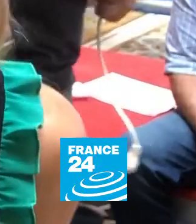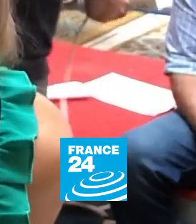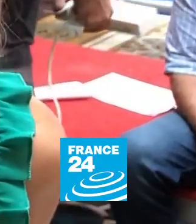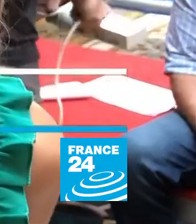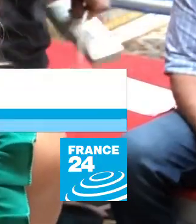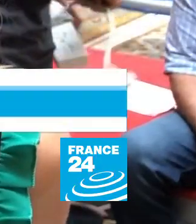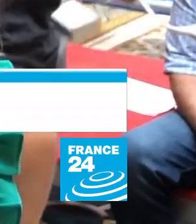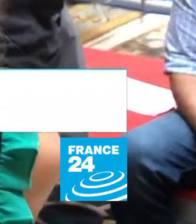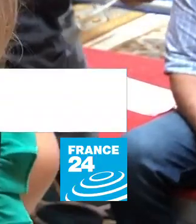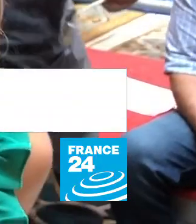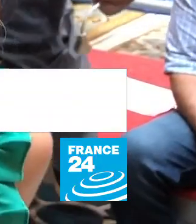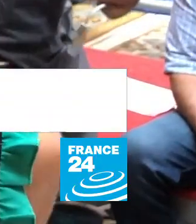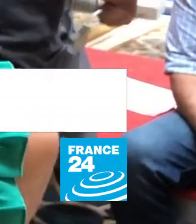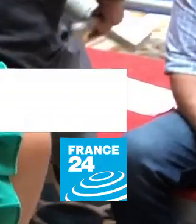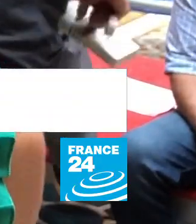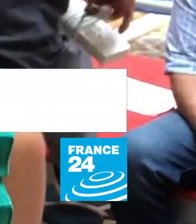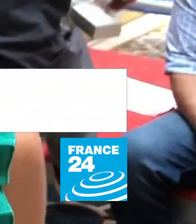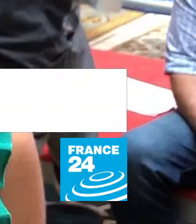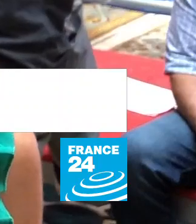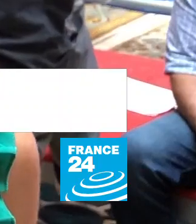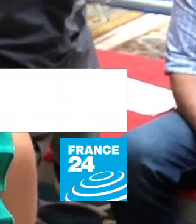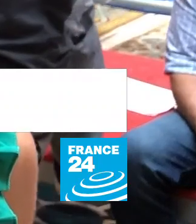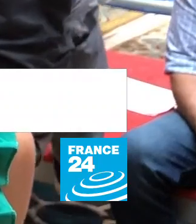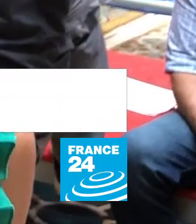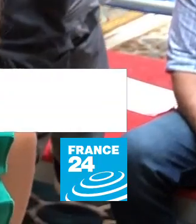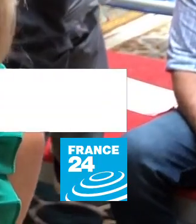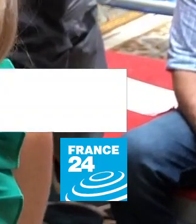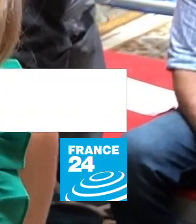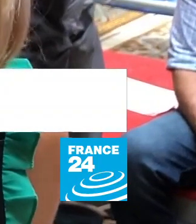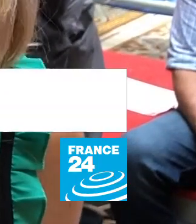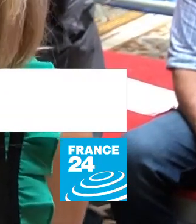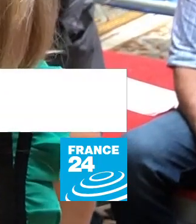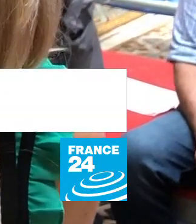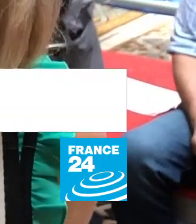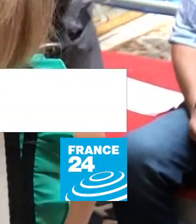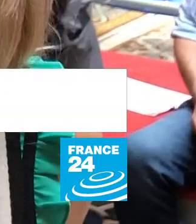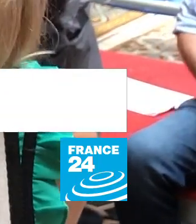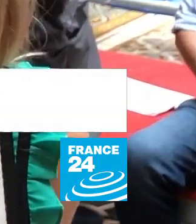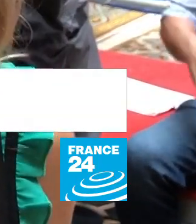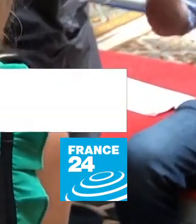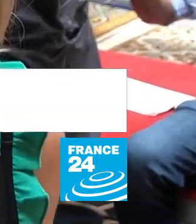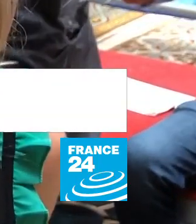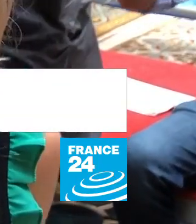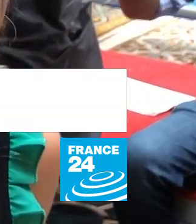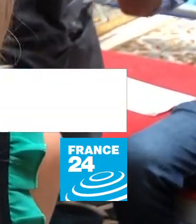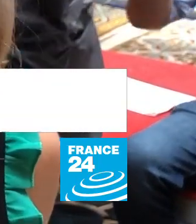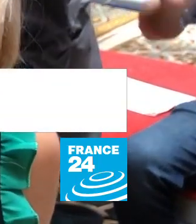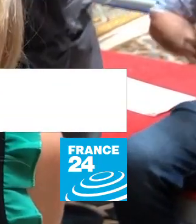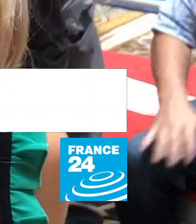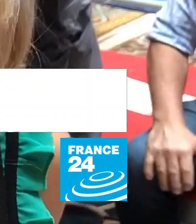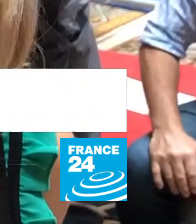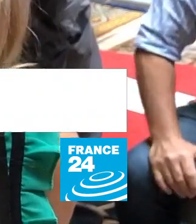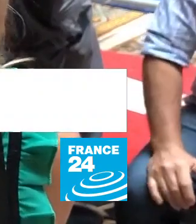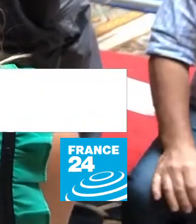No sé por qué, porque hoy no se explicó, se presentaría otro proyecto. El temor que siempre tenemos nosotras con los cambios que se